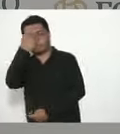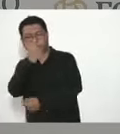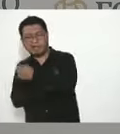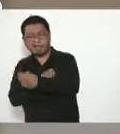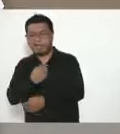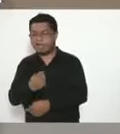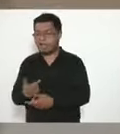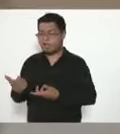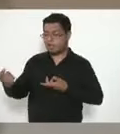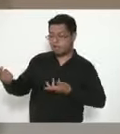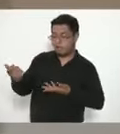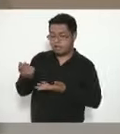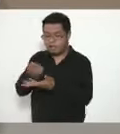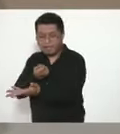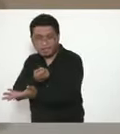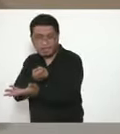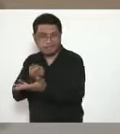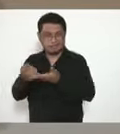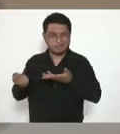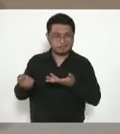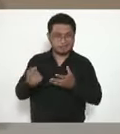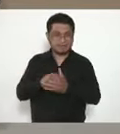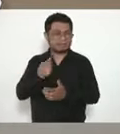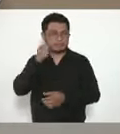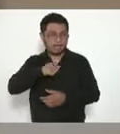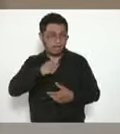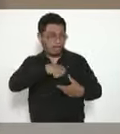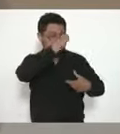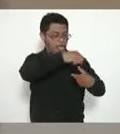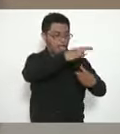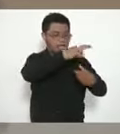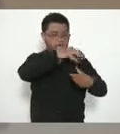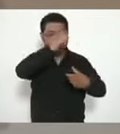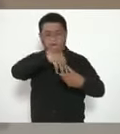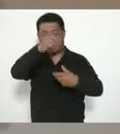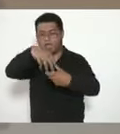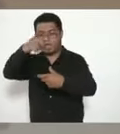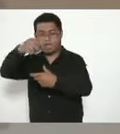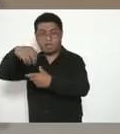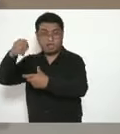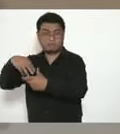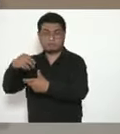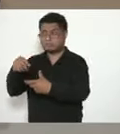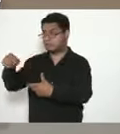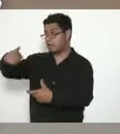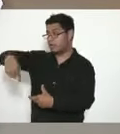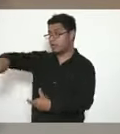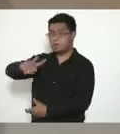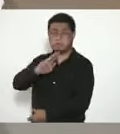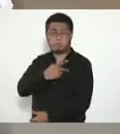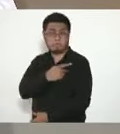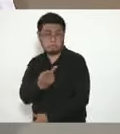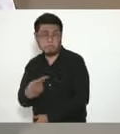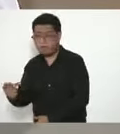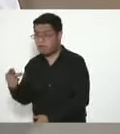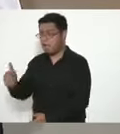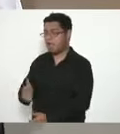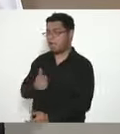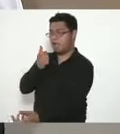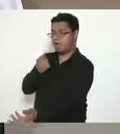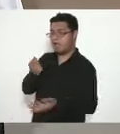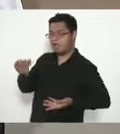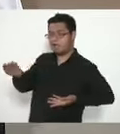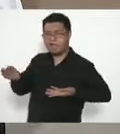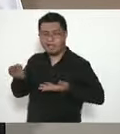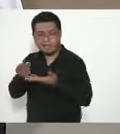voto, siempre el relleno de las urnas, siempre el tráfico con la pobreza de la gente, siempre la